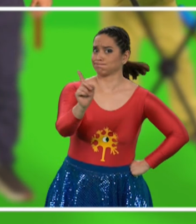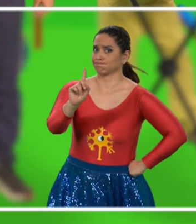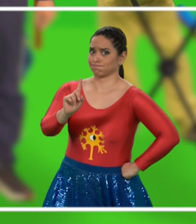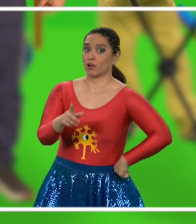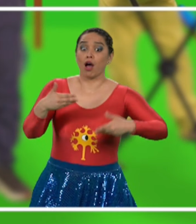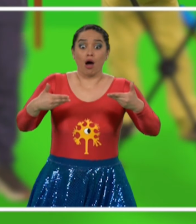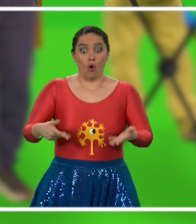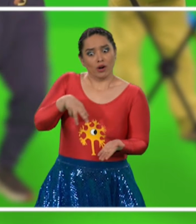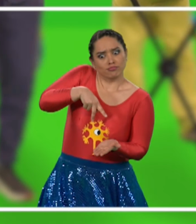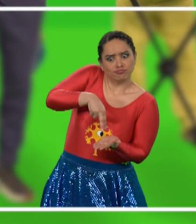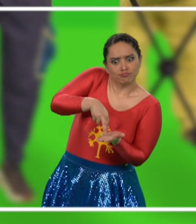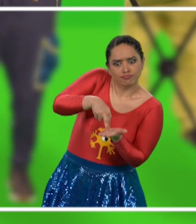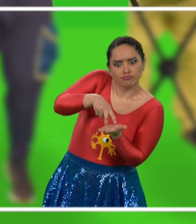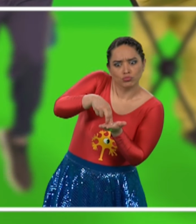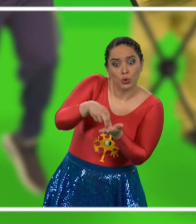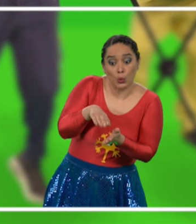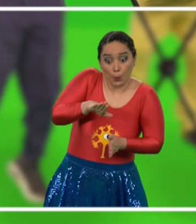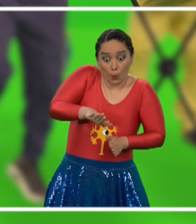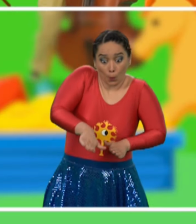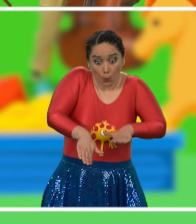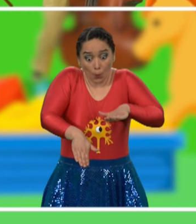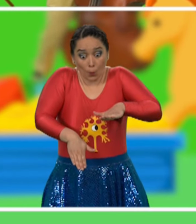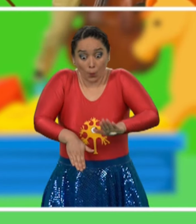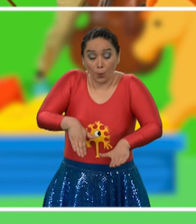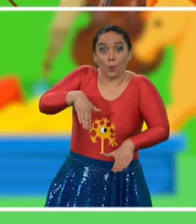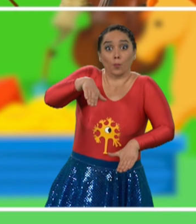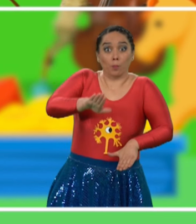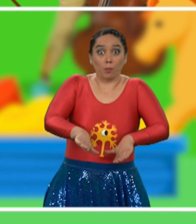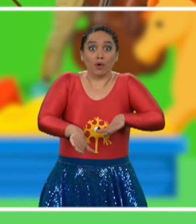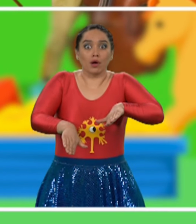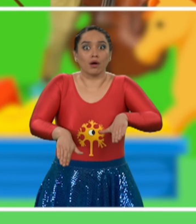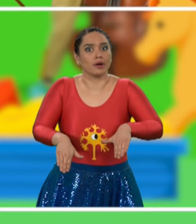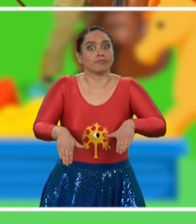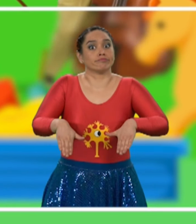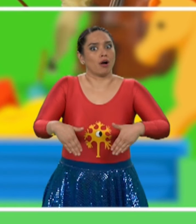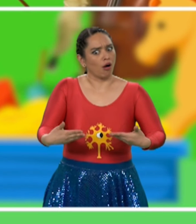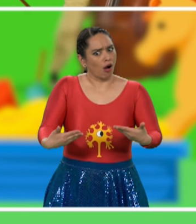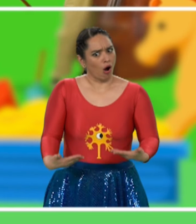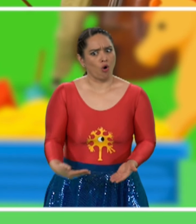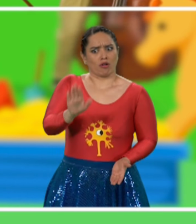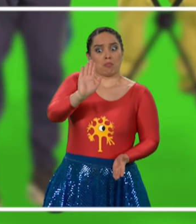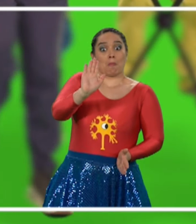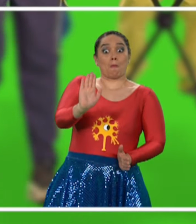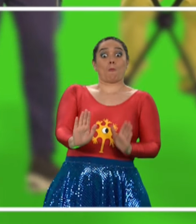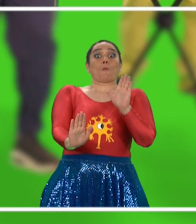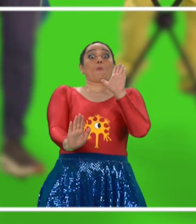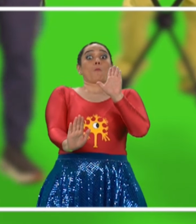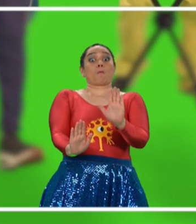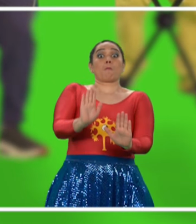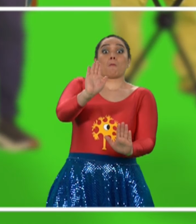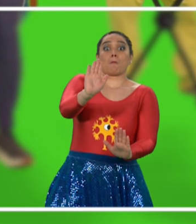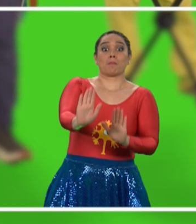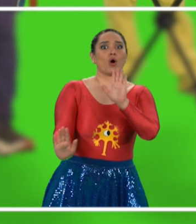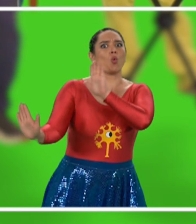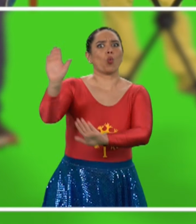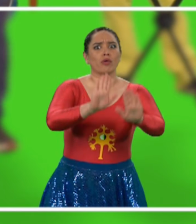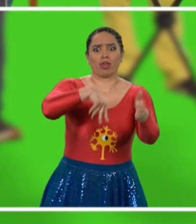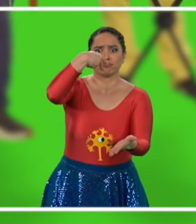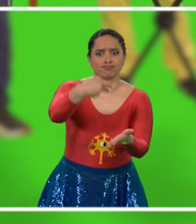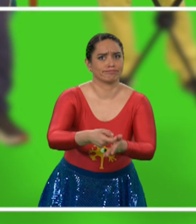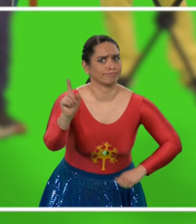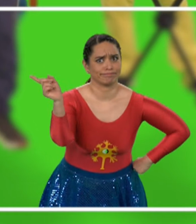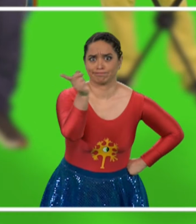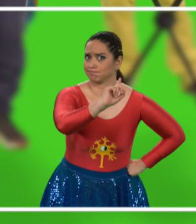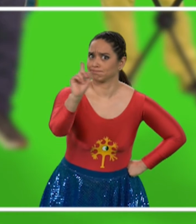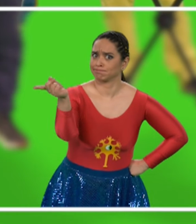caer. Camina en puntitas de pie. Camina en los talones, no te vayas